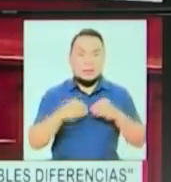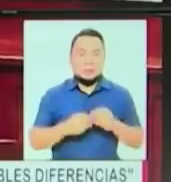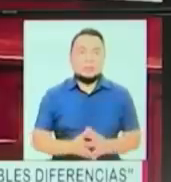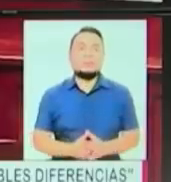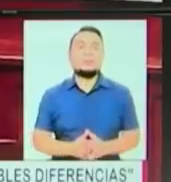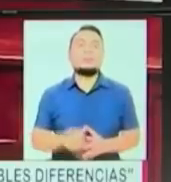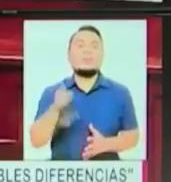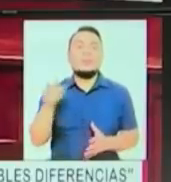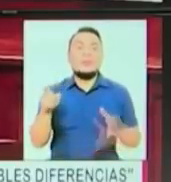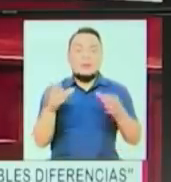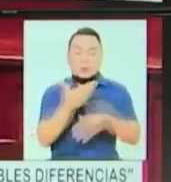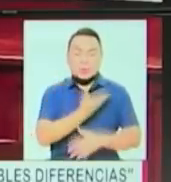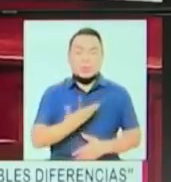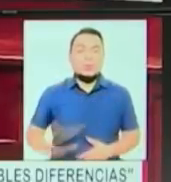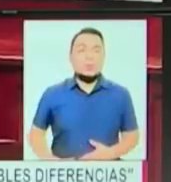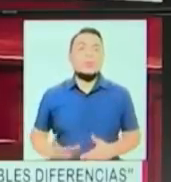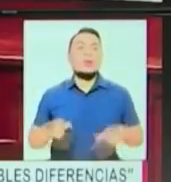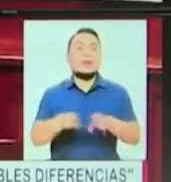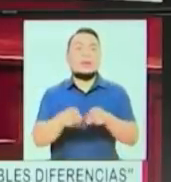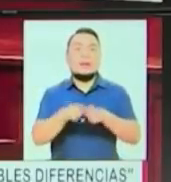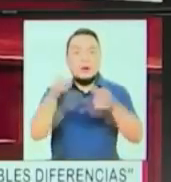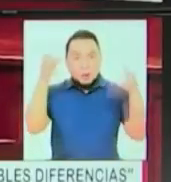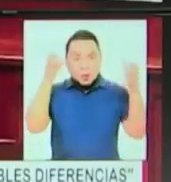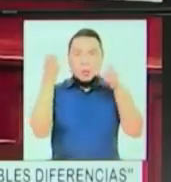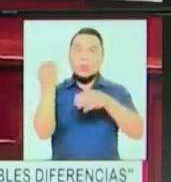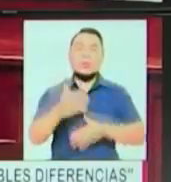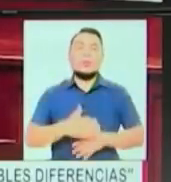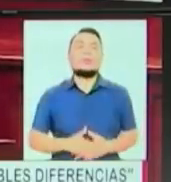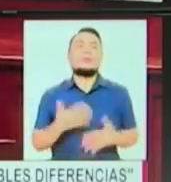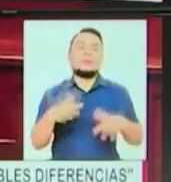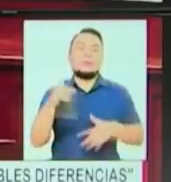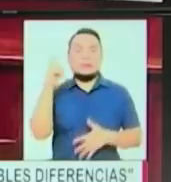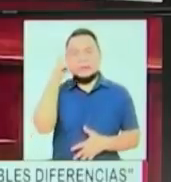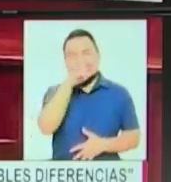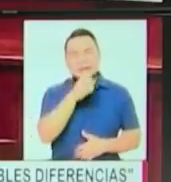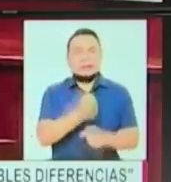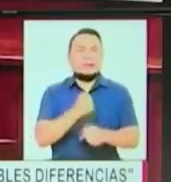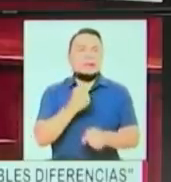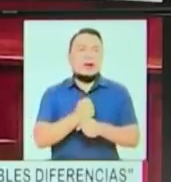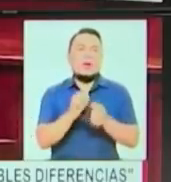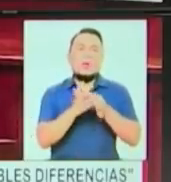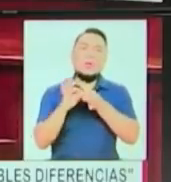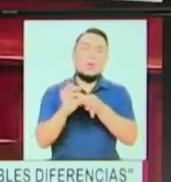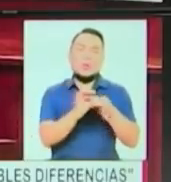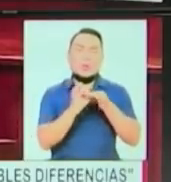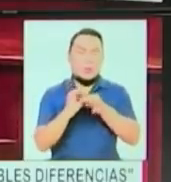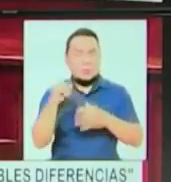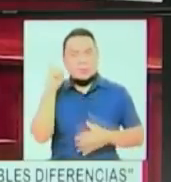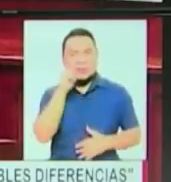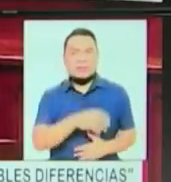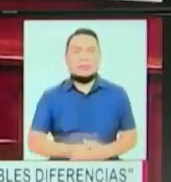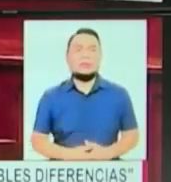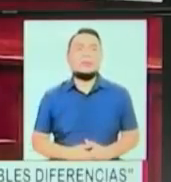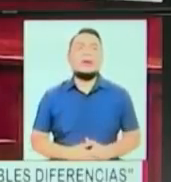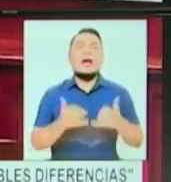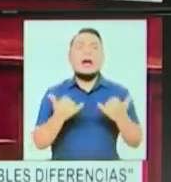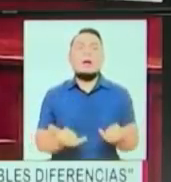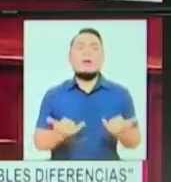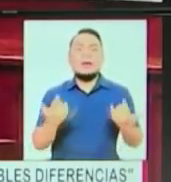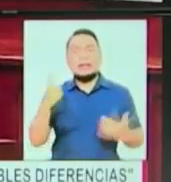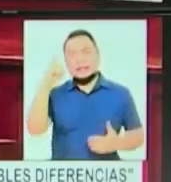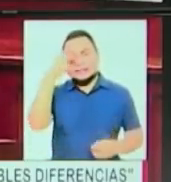la estabilidad tributaria para las empresas que inviertan? ¿Cómo va a decir, voy a dar tanto dinero para las obras de las